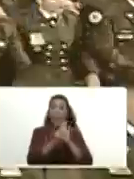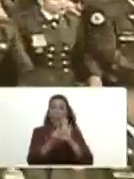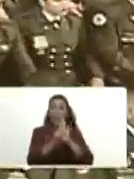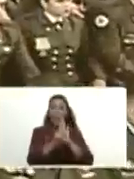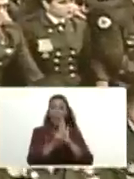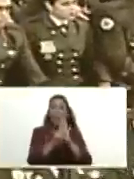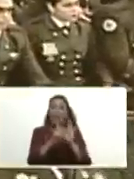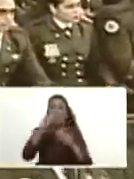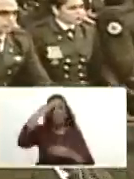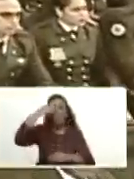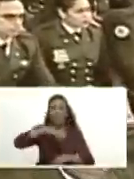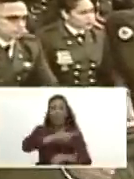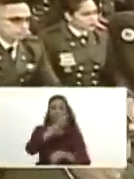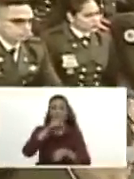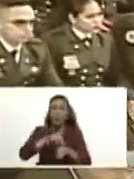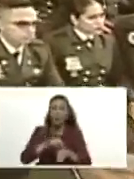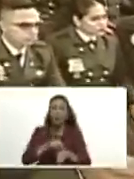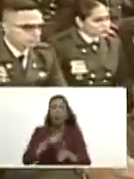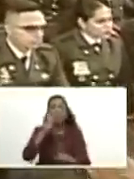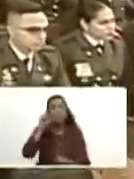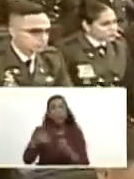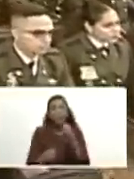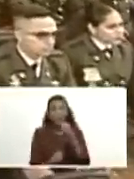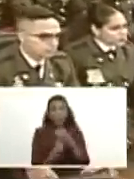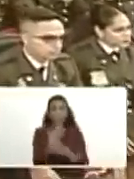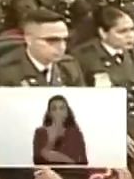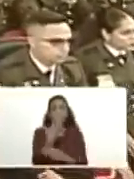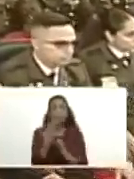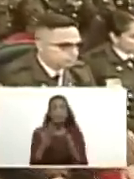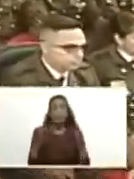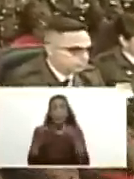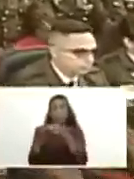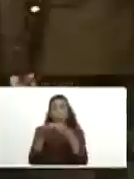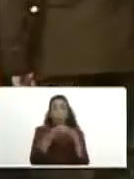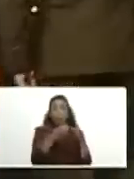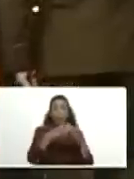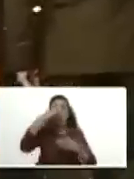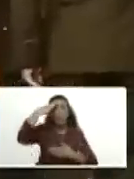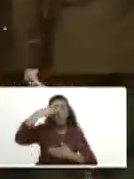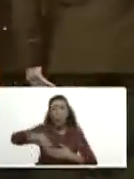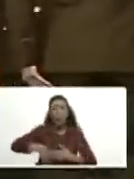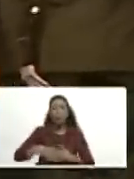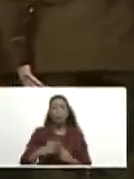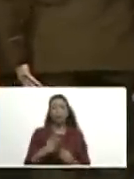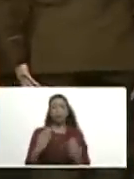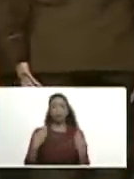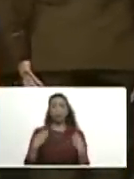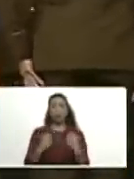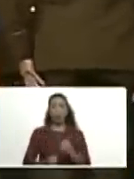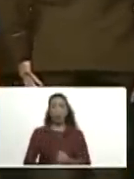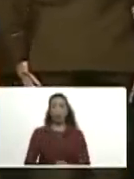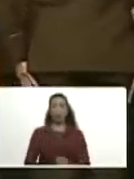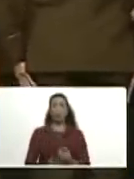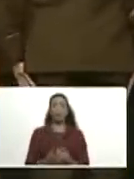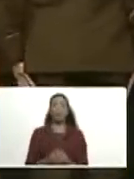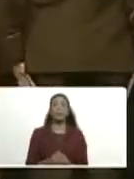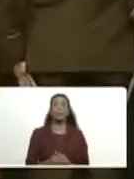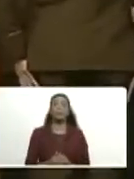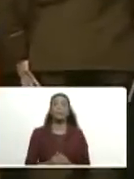de la Fuerza Armada Nacional Bolivariana señala también el funcionamiento de la Guardia de Honor Presidencial en la. ¡Chávez